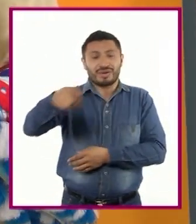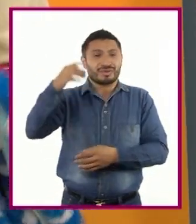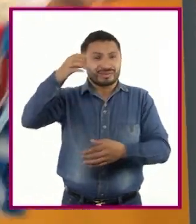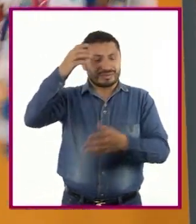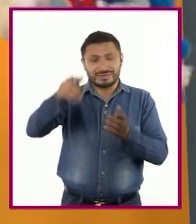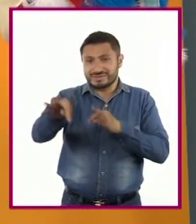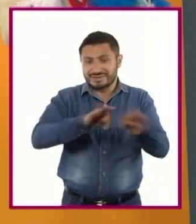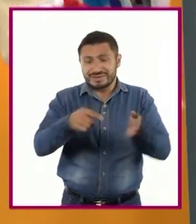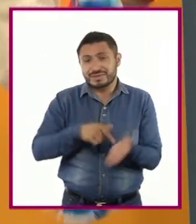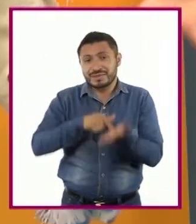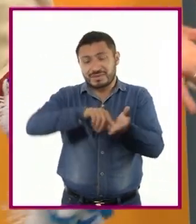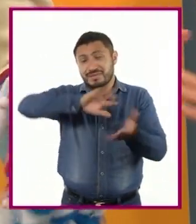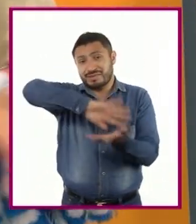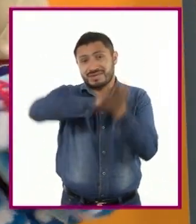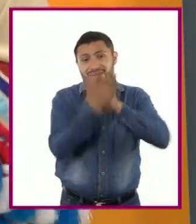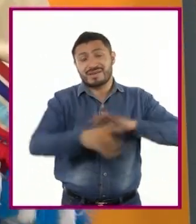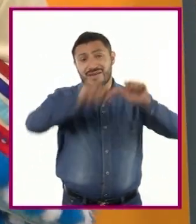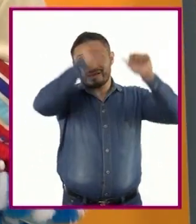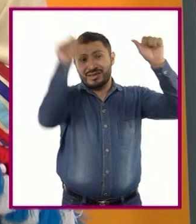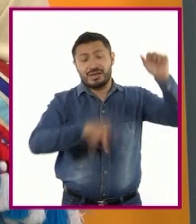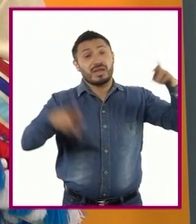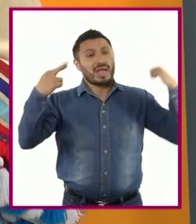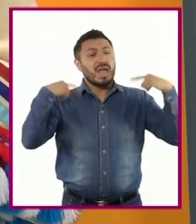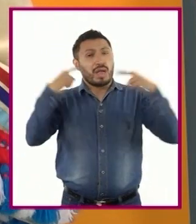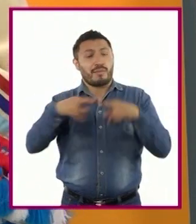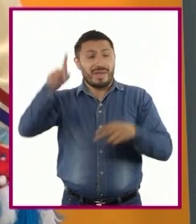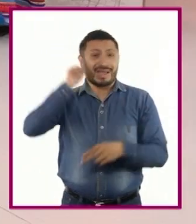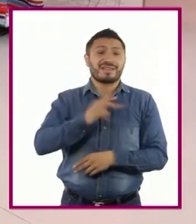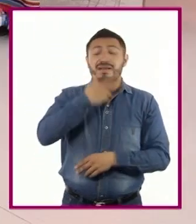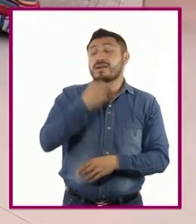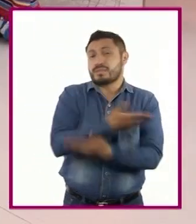conclusiones hechas arte a través de sus maestras y